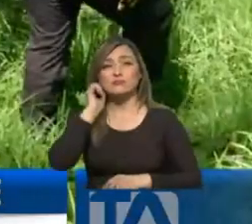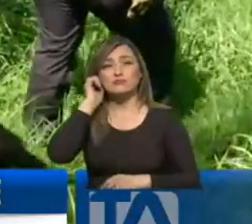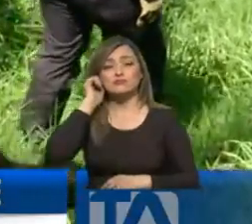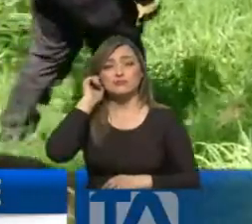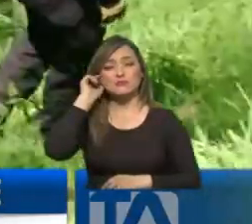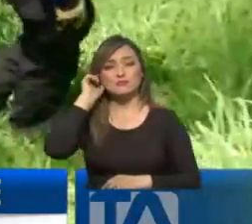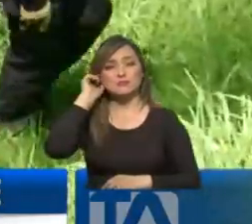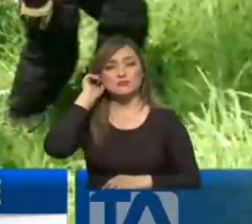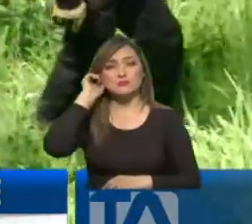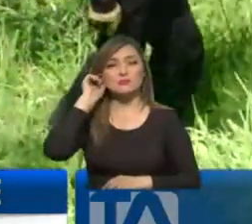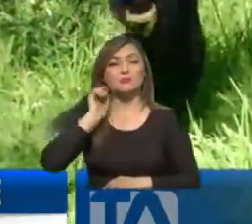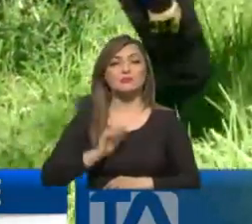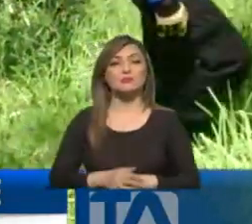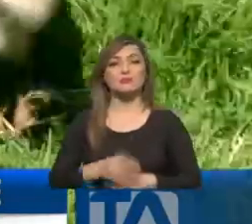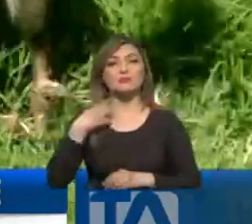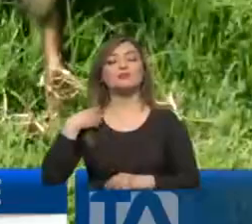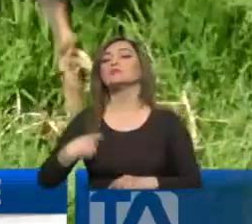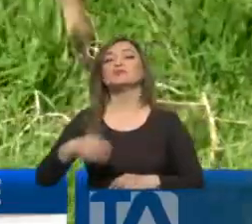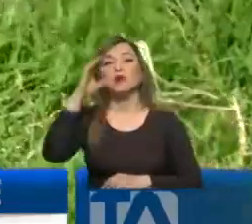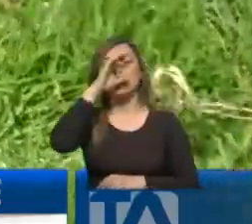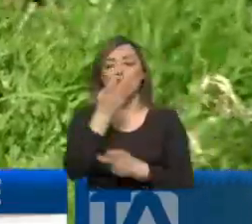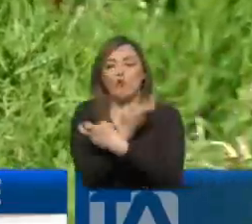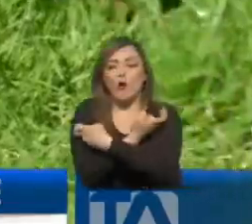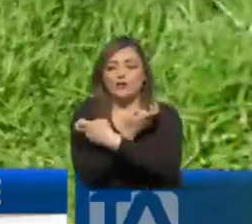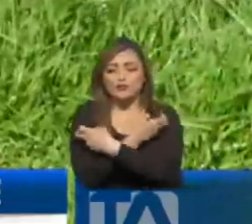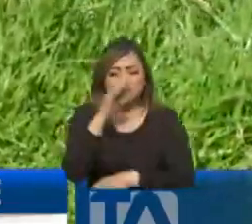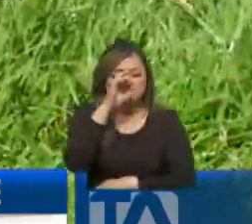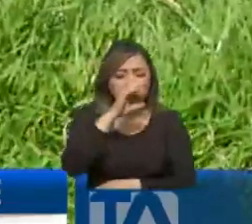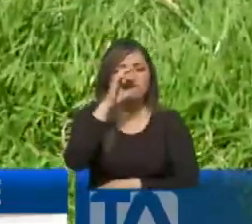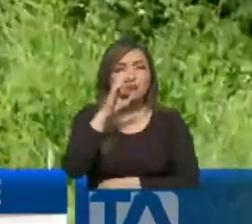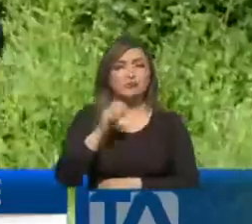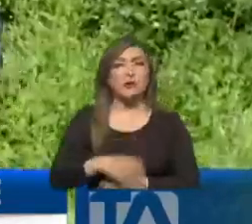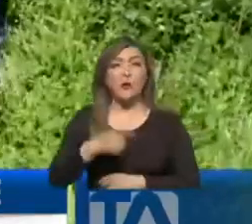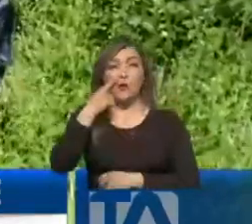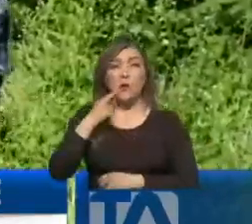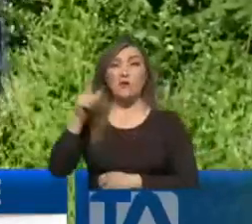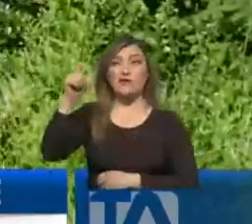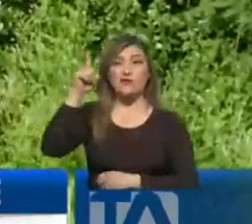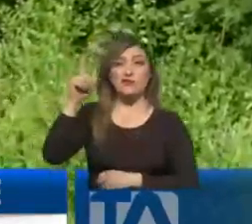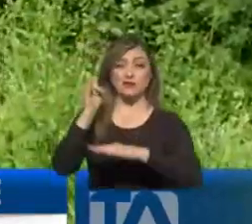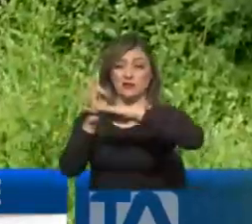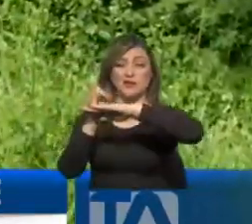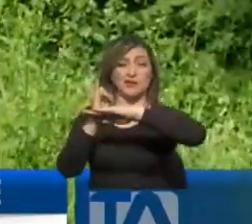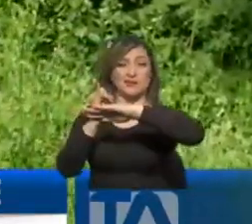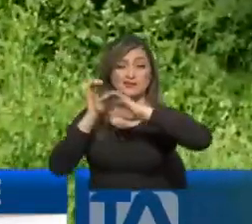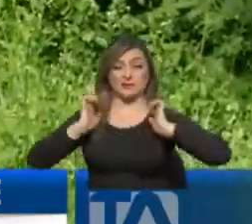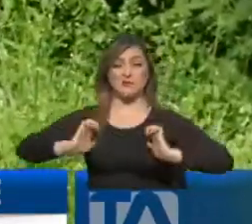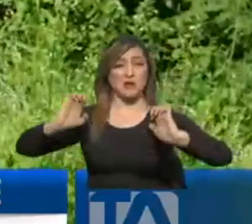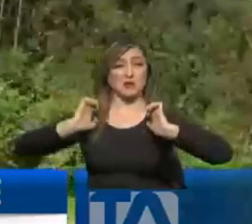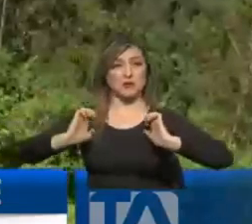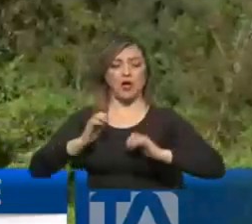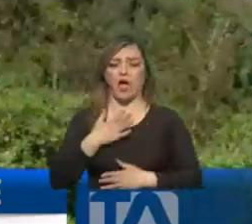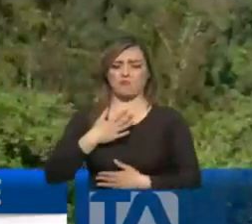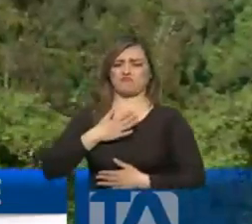Campoverde. Esta vez se centrará en la búsqueda de los restos de la joven luego de que el pastor acusado confesara durante el juicio que arrojó